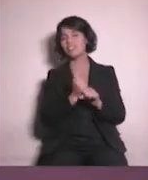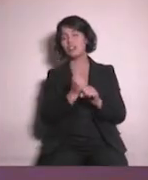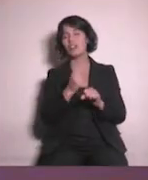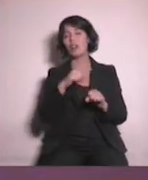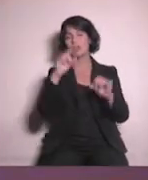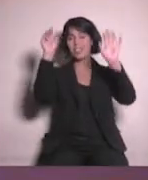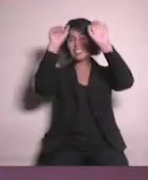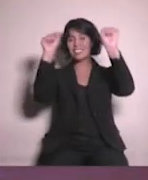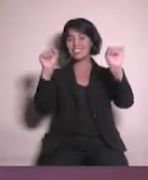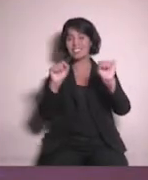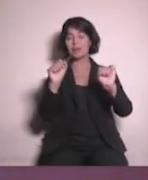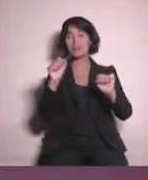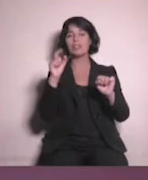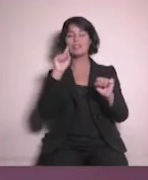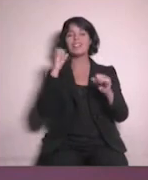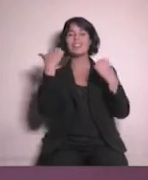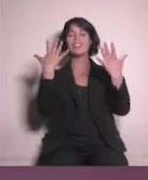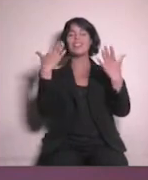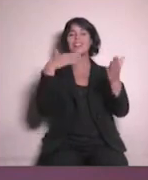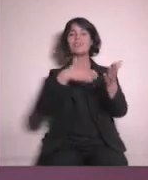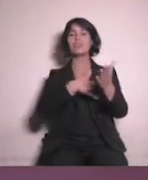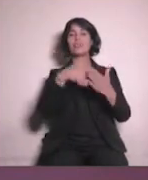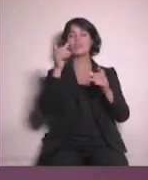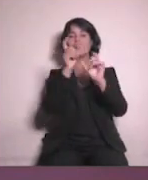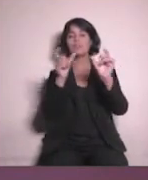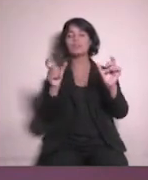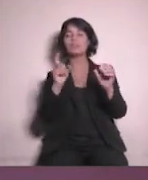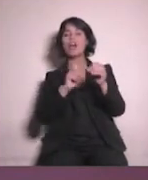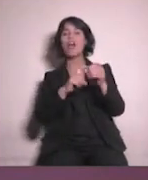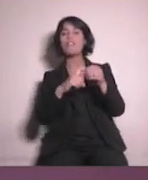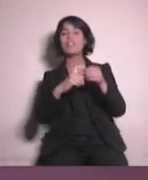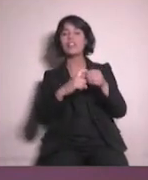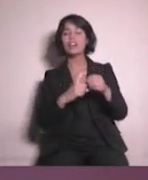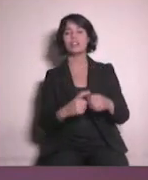sistema hoy día tiene 10 millones de cotizantes, de afiliados.